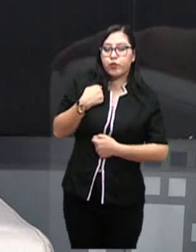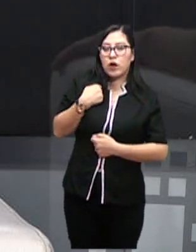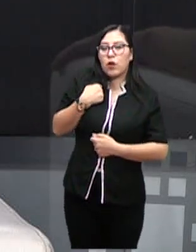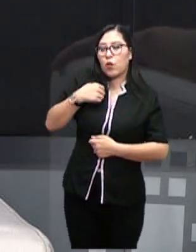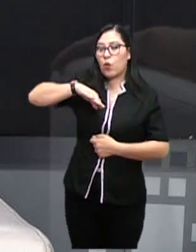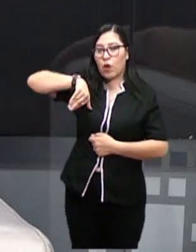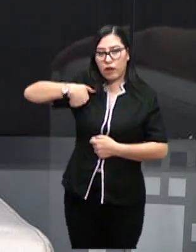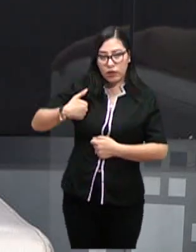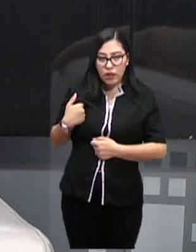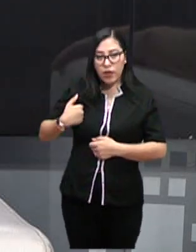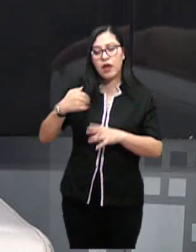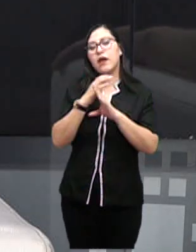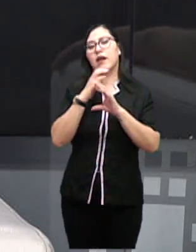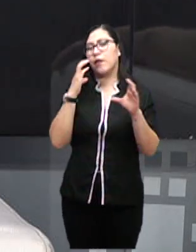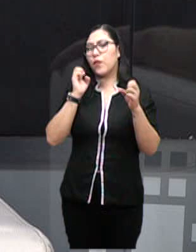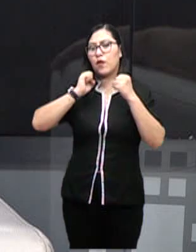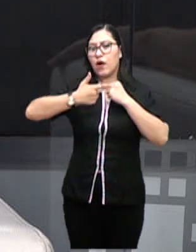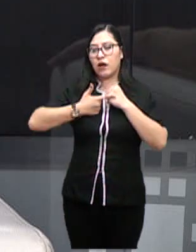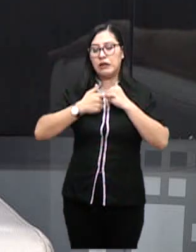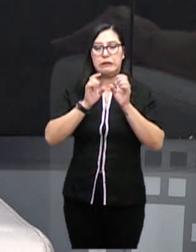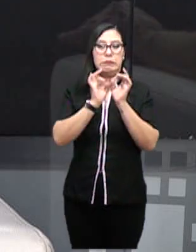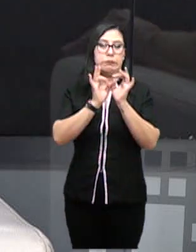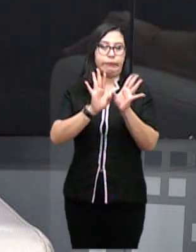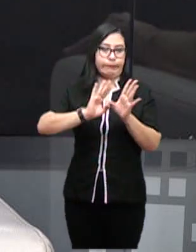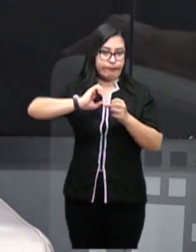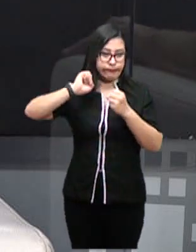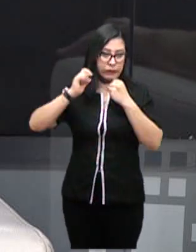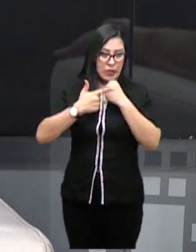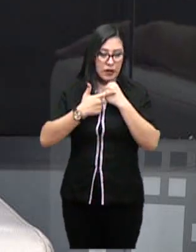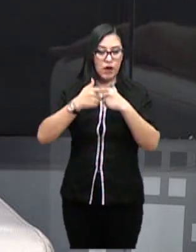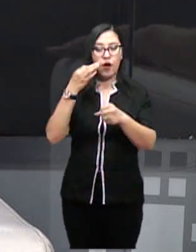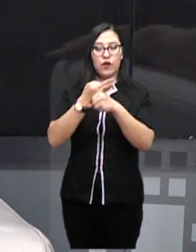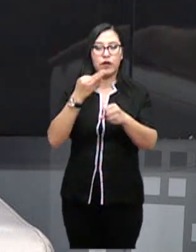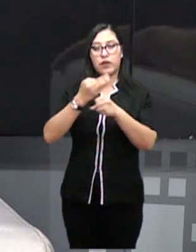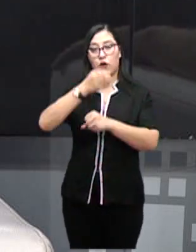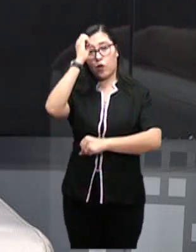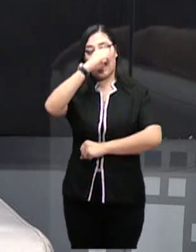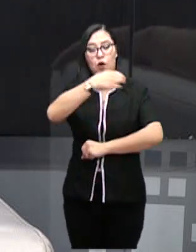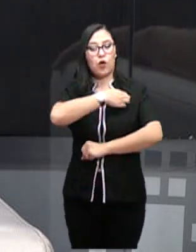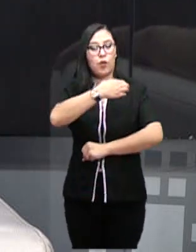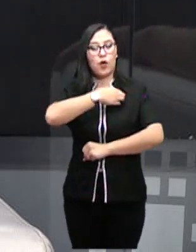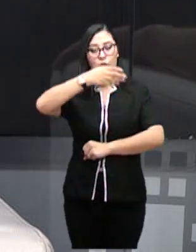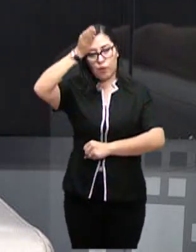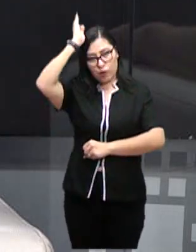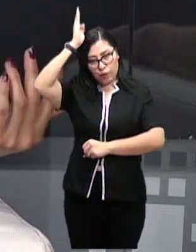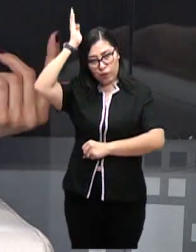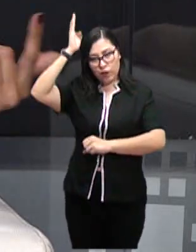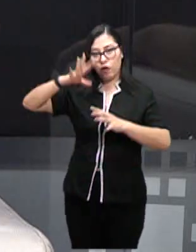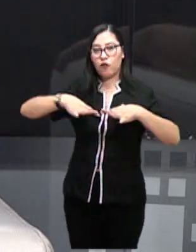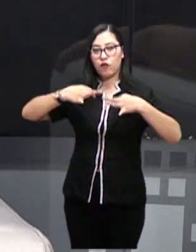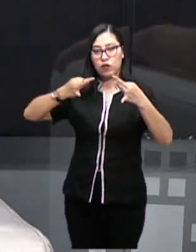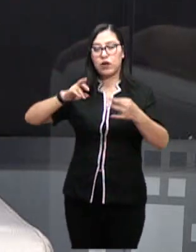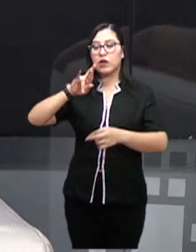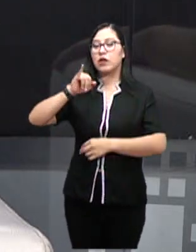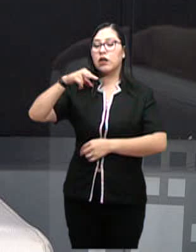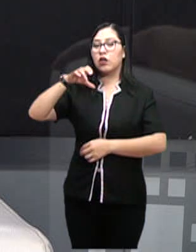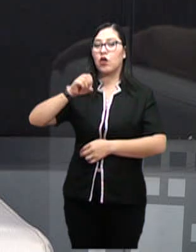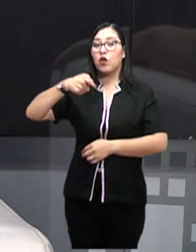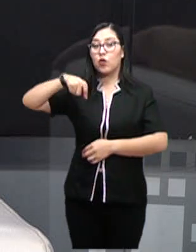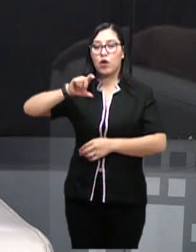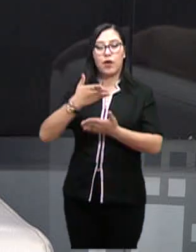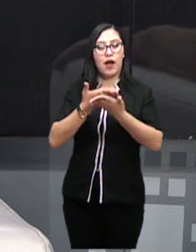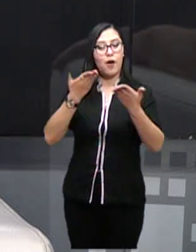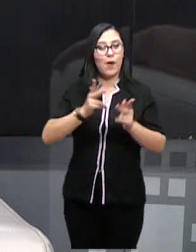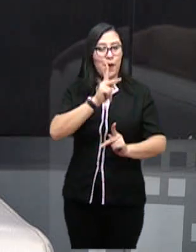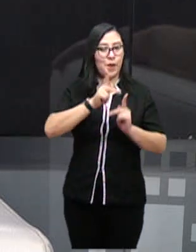el roce. Entonces vamos a querer tener también la postura tanto del comandante del Cuerpo de Bomberos como de la Fundación Rinocu. Pero hagamos una